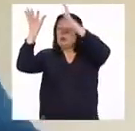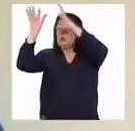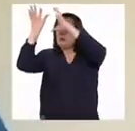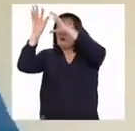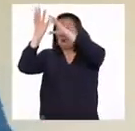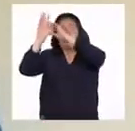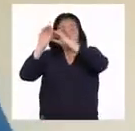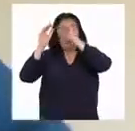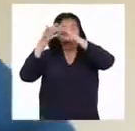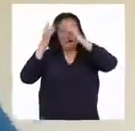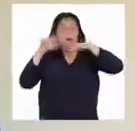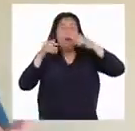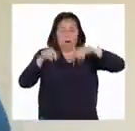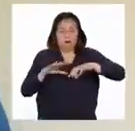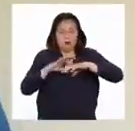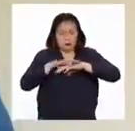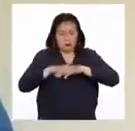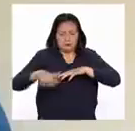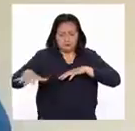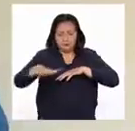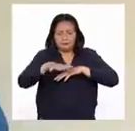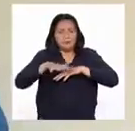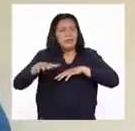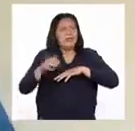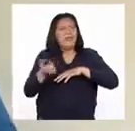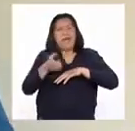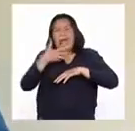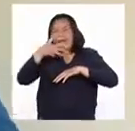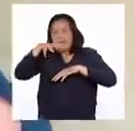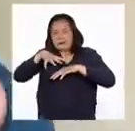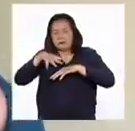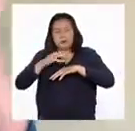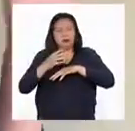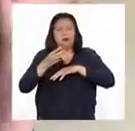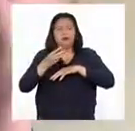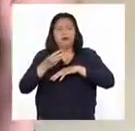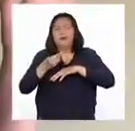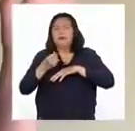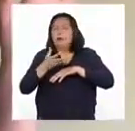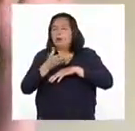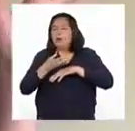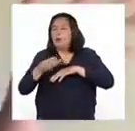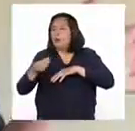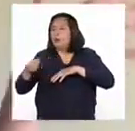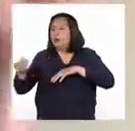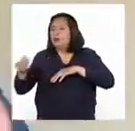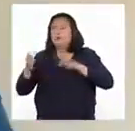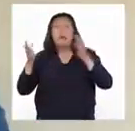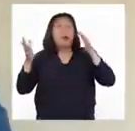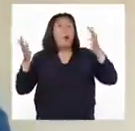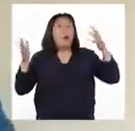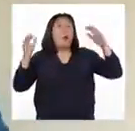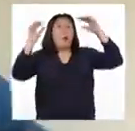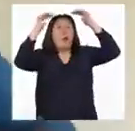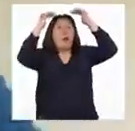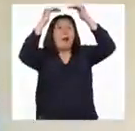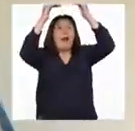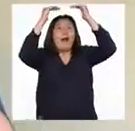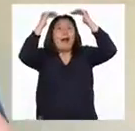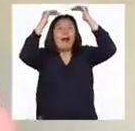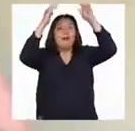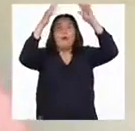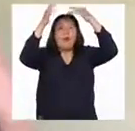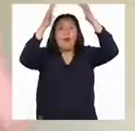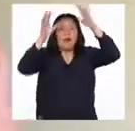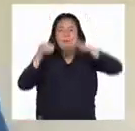la superficie de la Tierra empieza a perder calor. Y si encima no tenemos nubes, es decir, no hay la frazadita,